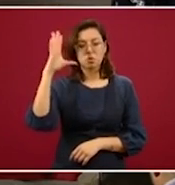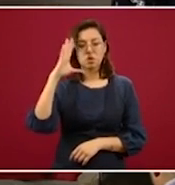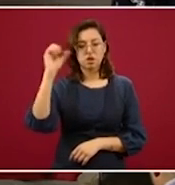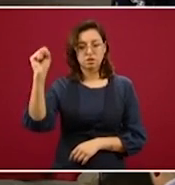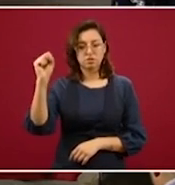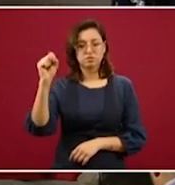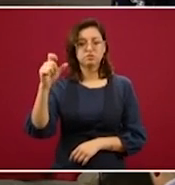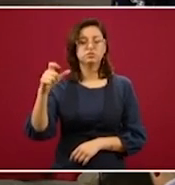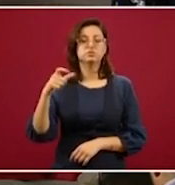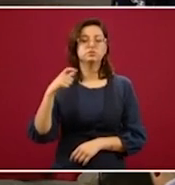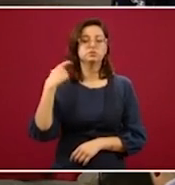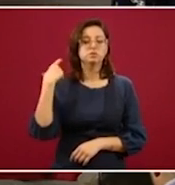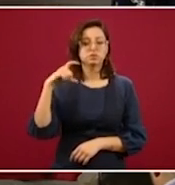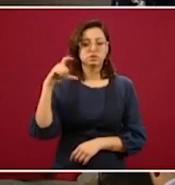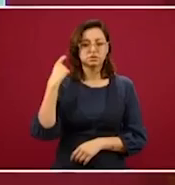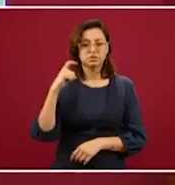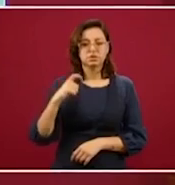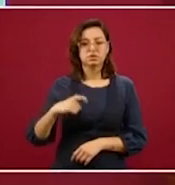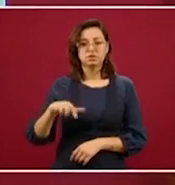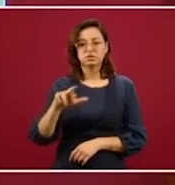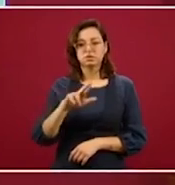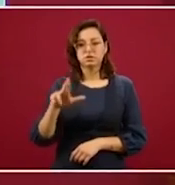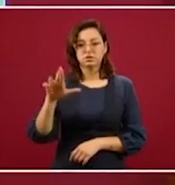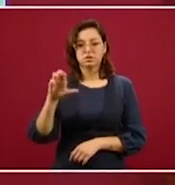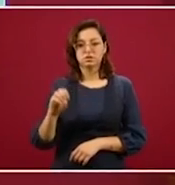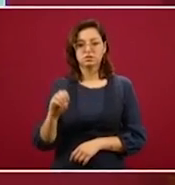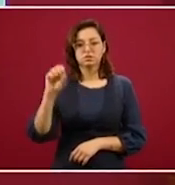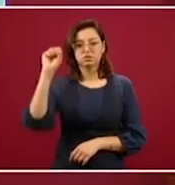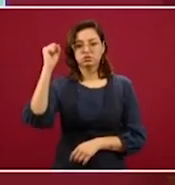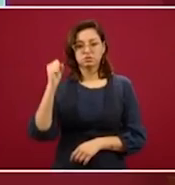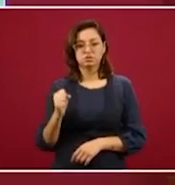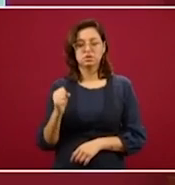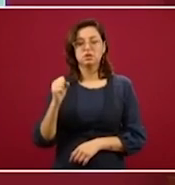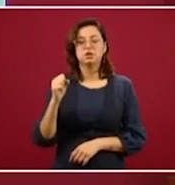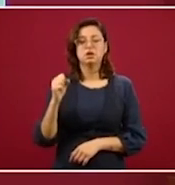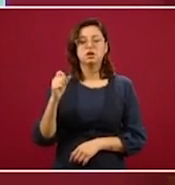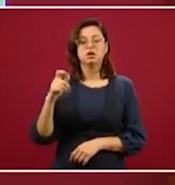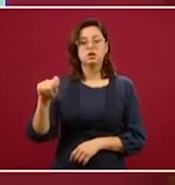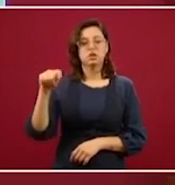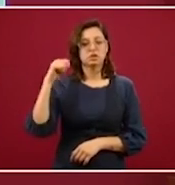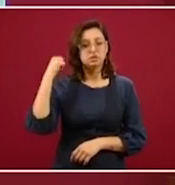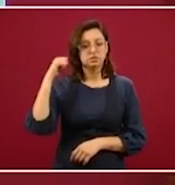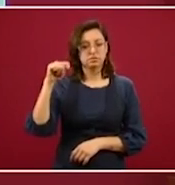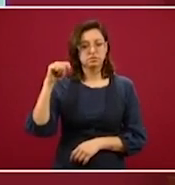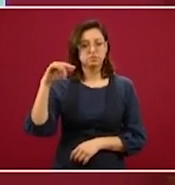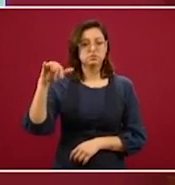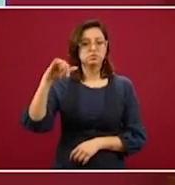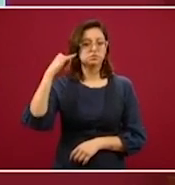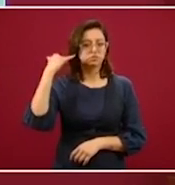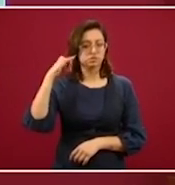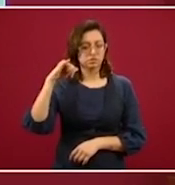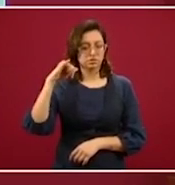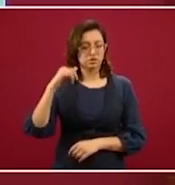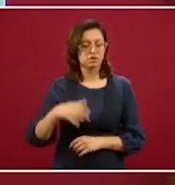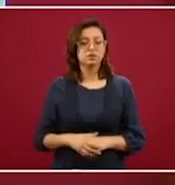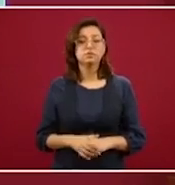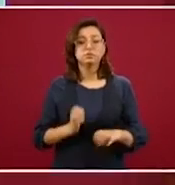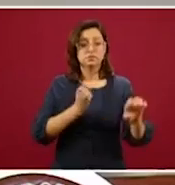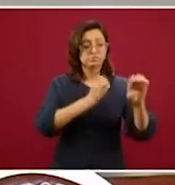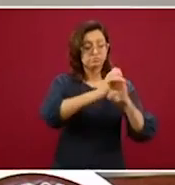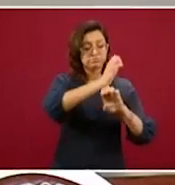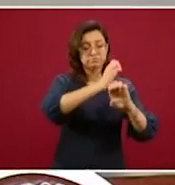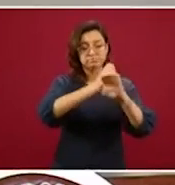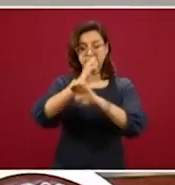Querétaro, Quintana Roo, Sinaloa, Tabasco y Yucatán. Muchos de estos estados, si ustedes se dan cuenta, el año